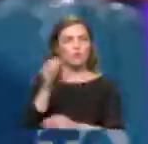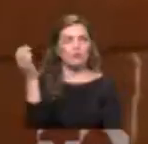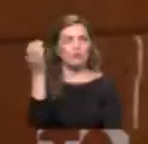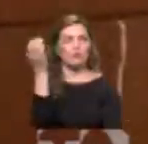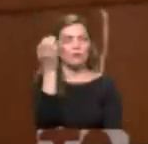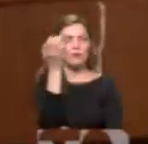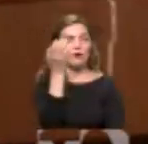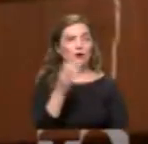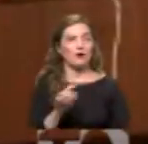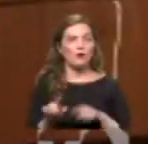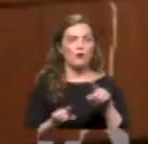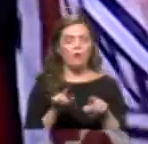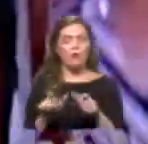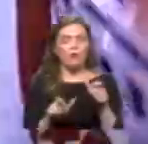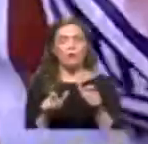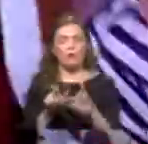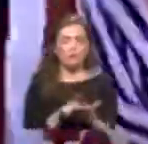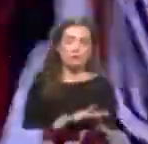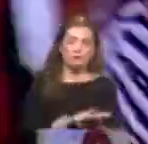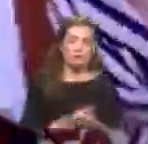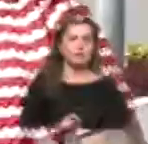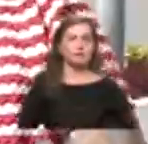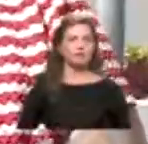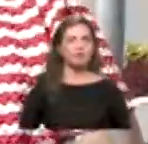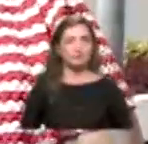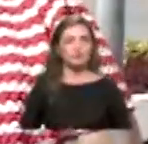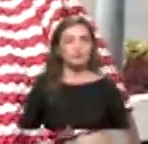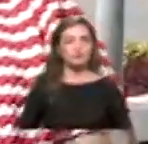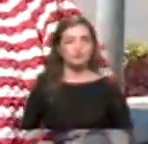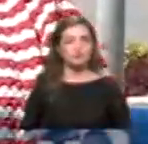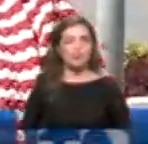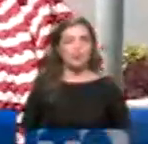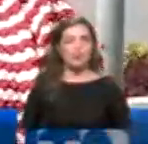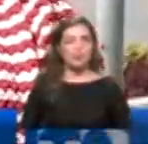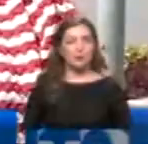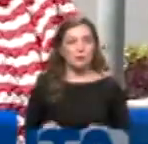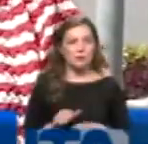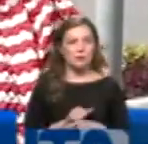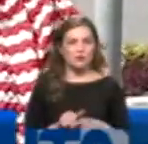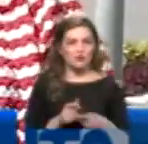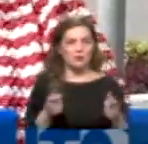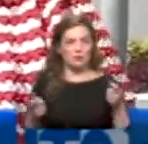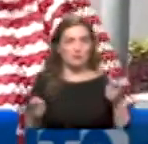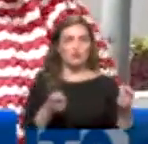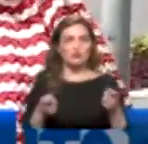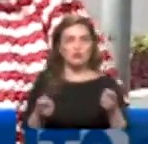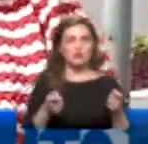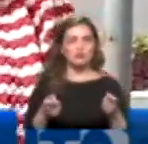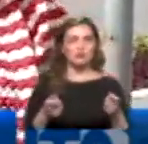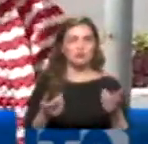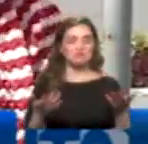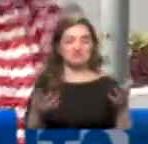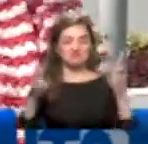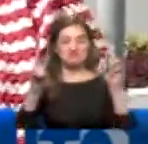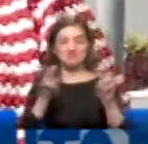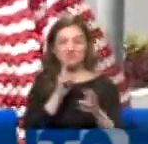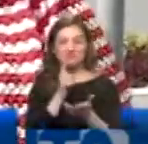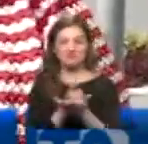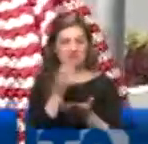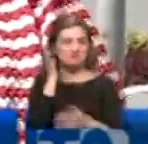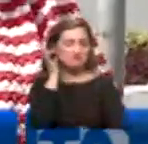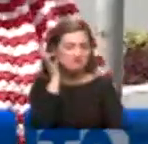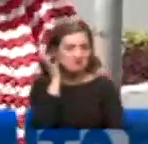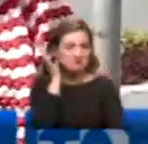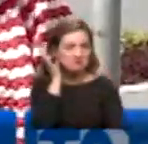de belleza al que algunas personas estaban acostumbradas. Ya eliminar esas prácticas de monarquías que no responden a esta realidad. Las